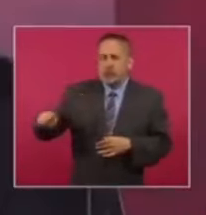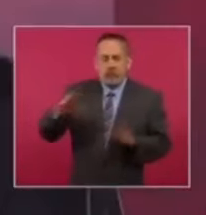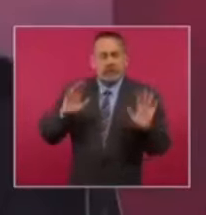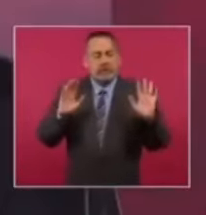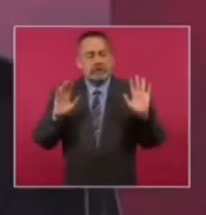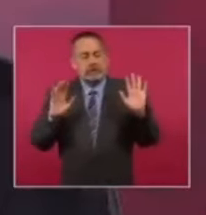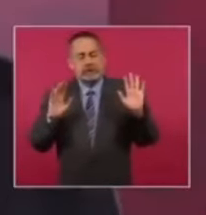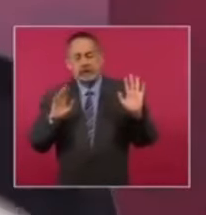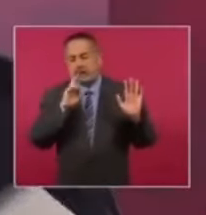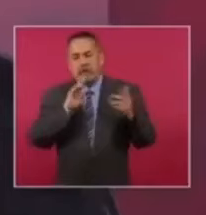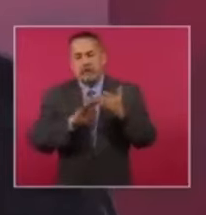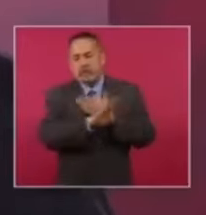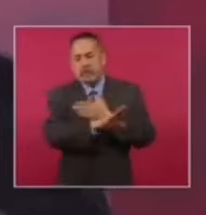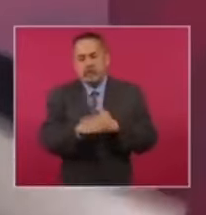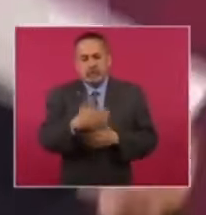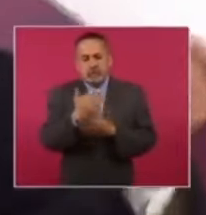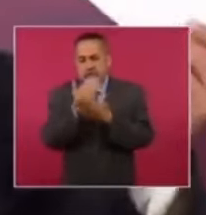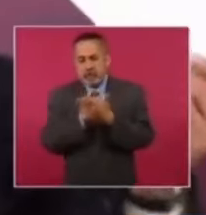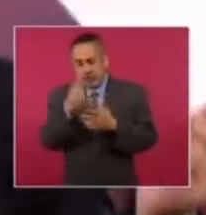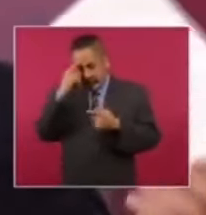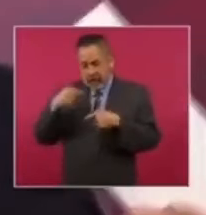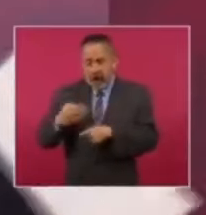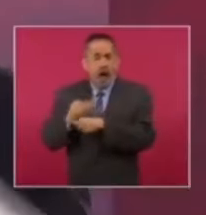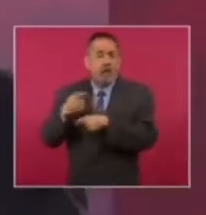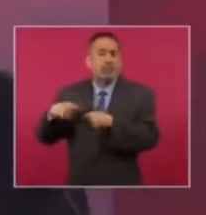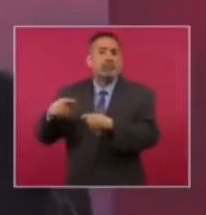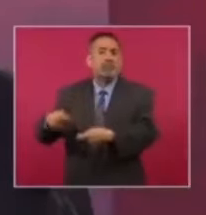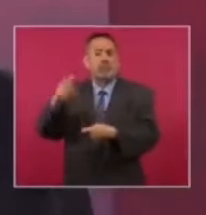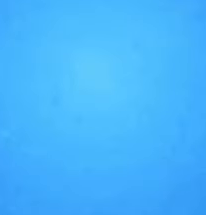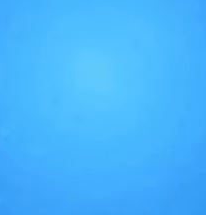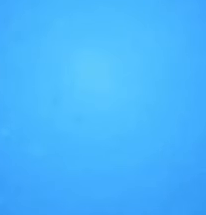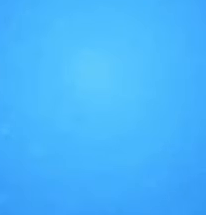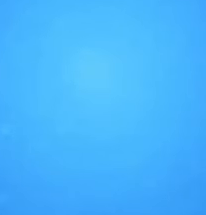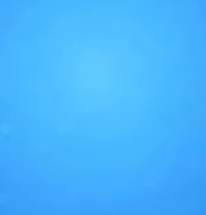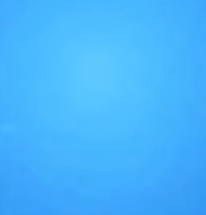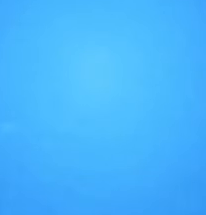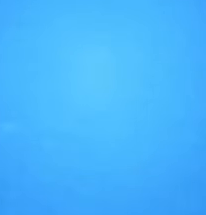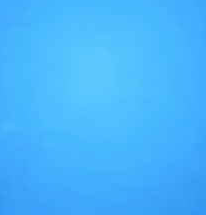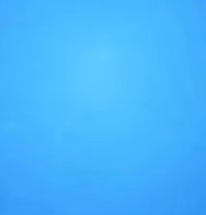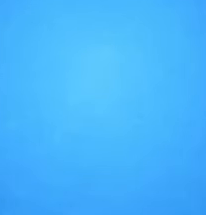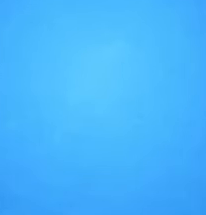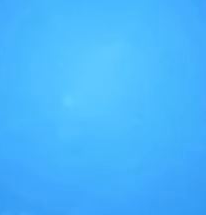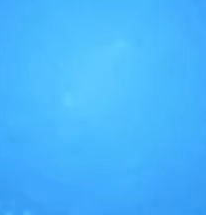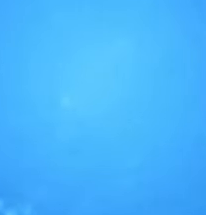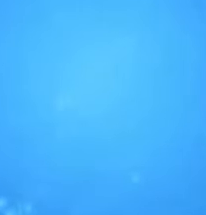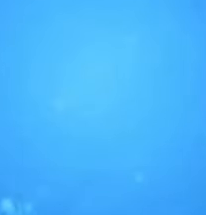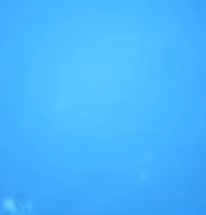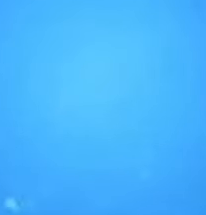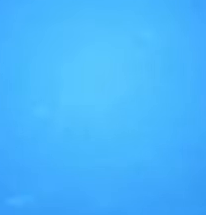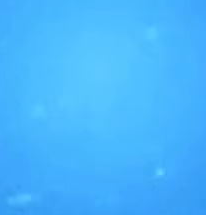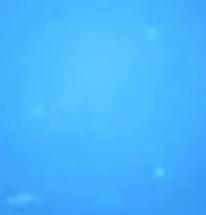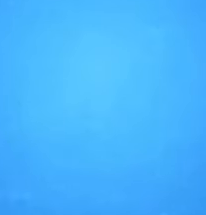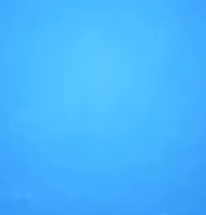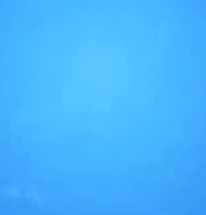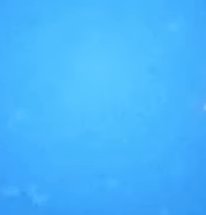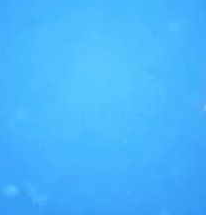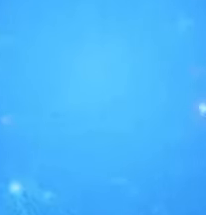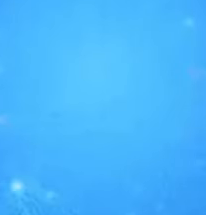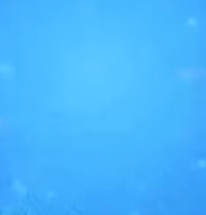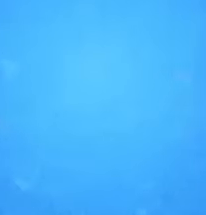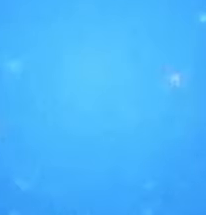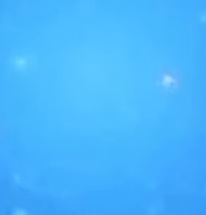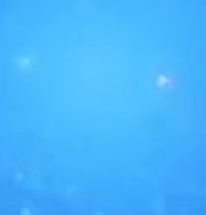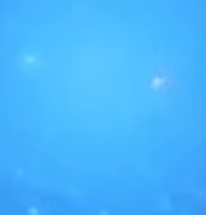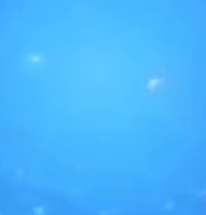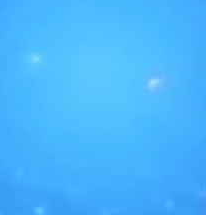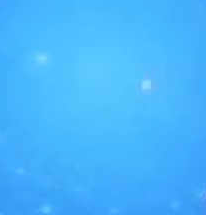para nuestra generación y para los que vienen detrás de nosotros ya escuchó usted como el presidente López Obrador pues